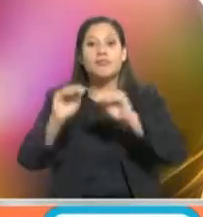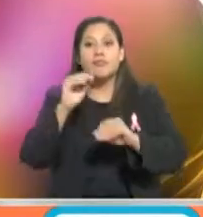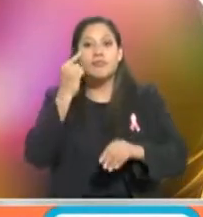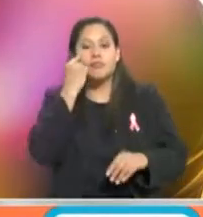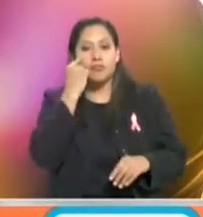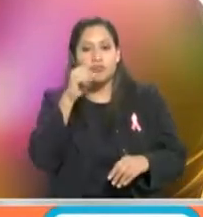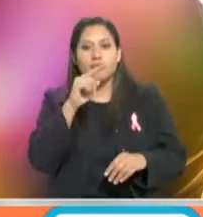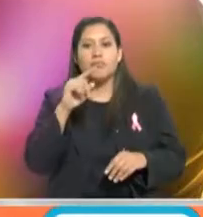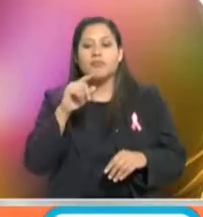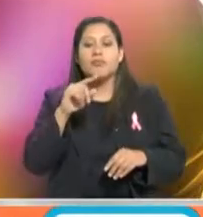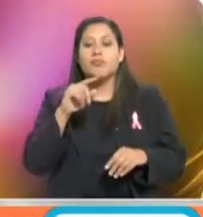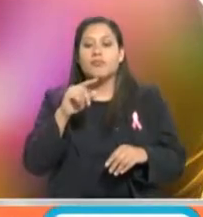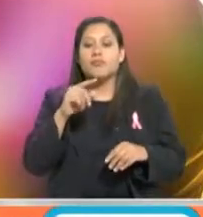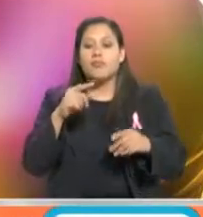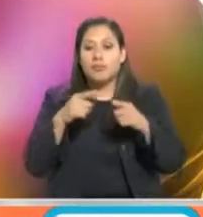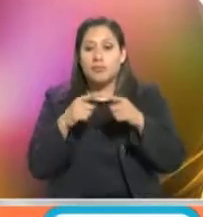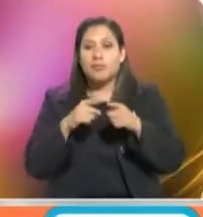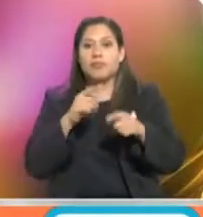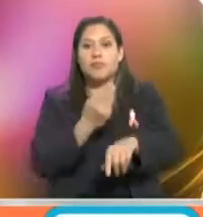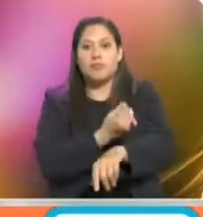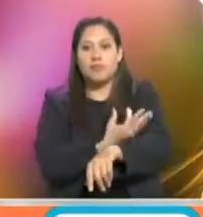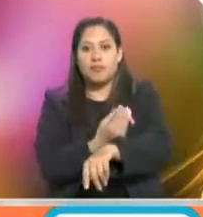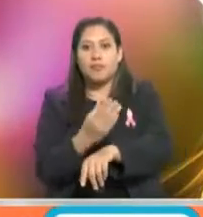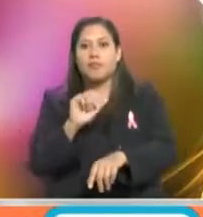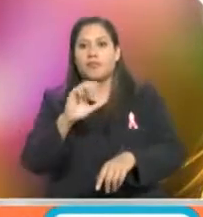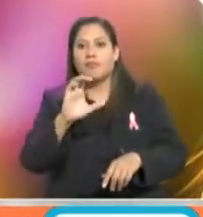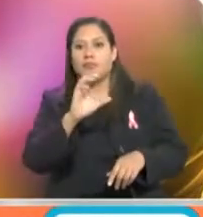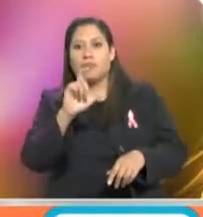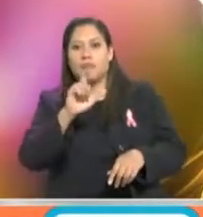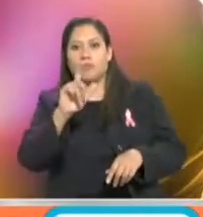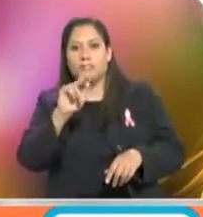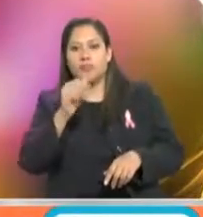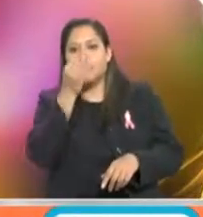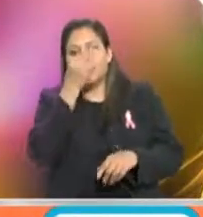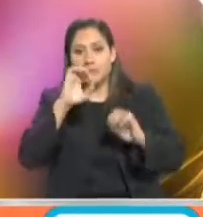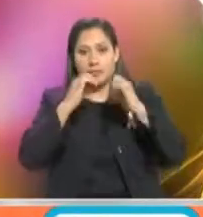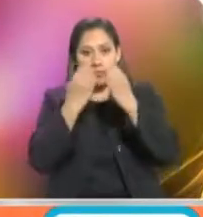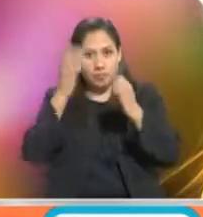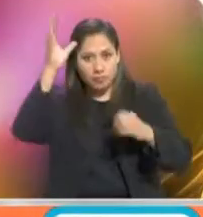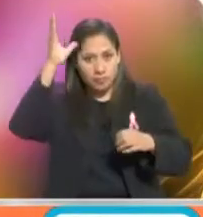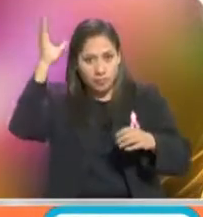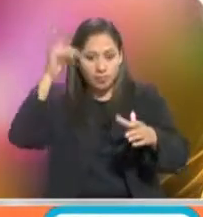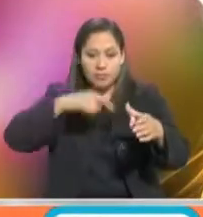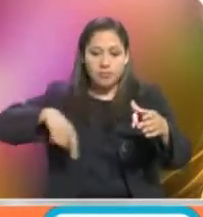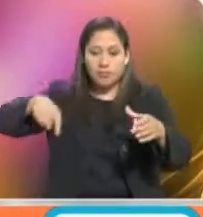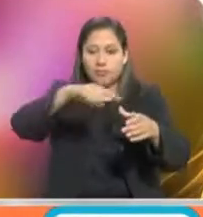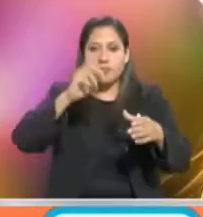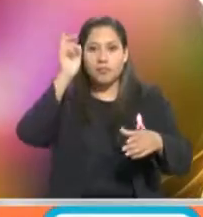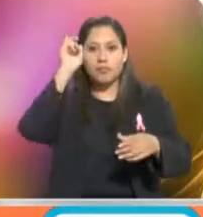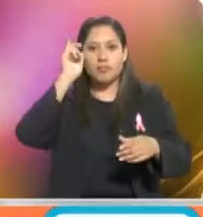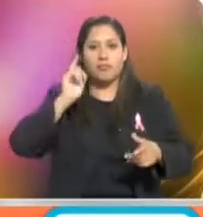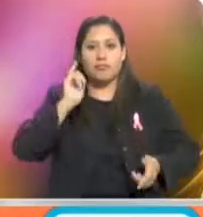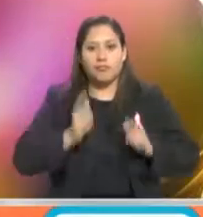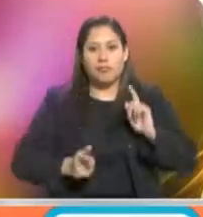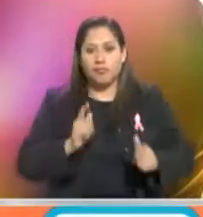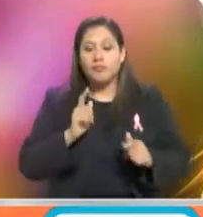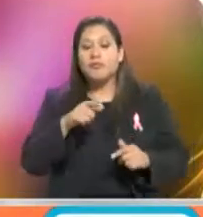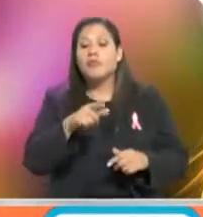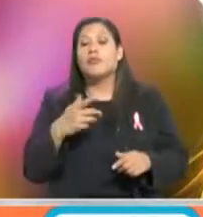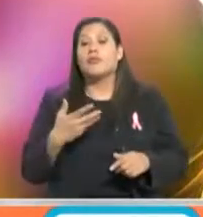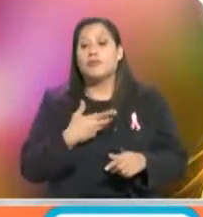y, esquina con Acoxpa, muy cerca del Estadio Azteca, por la glorieta de Vaqueros. Muy bien. Tenemos muy